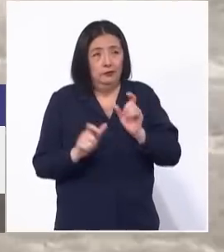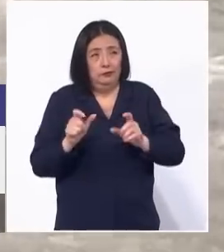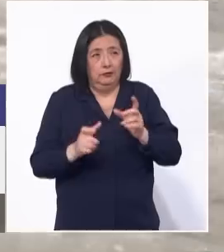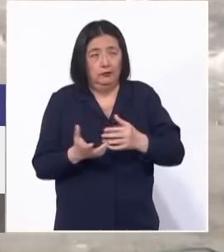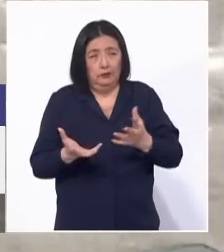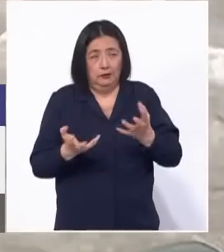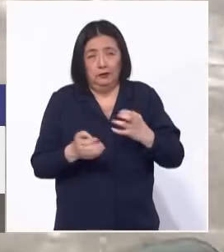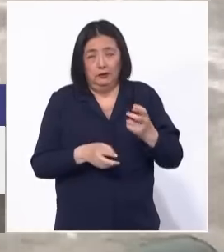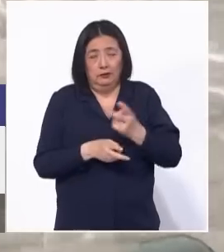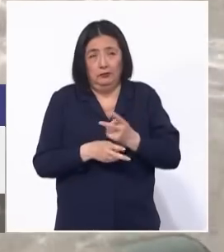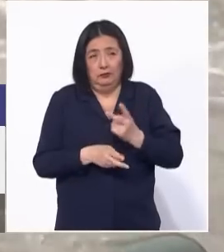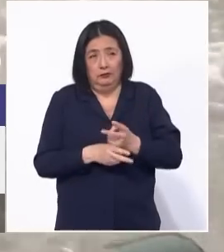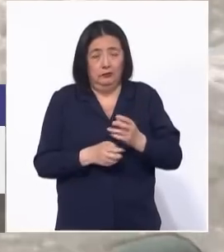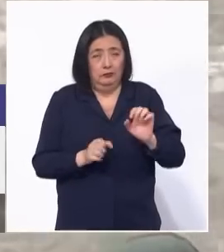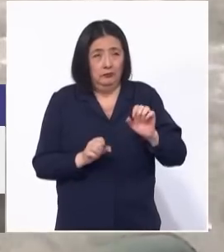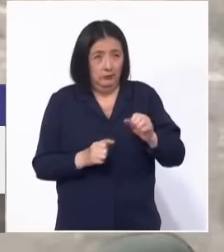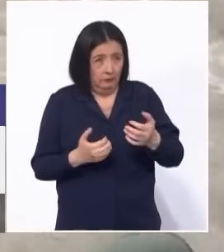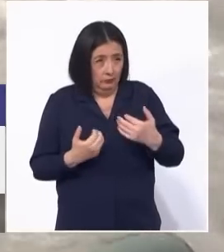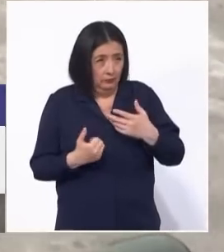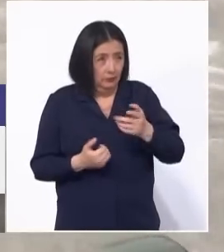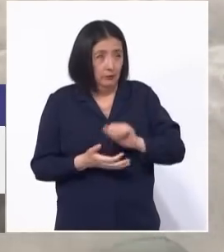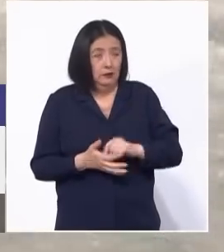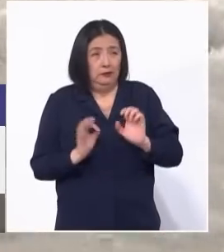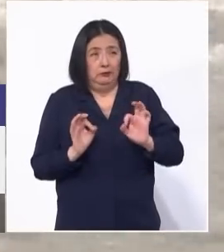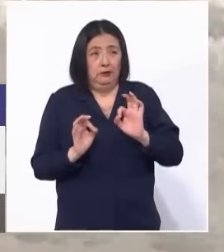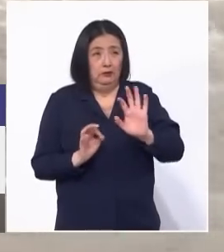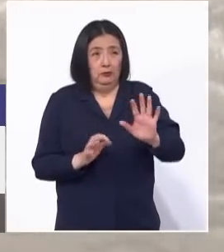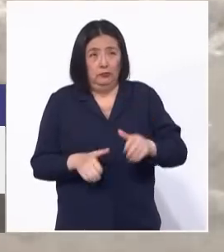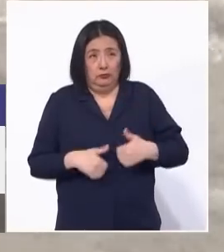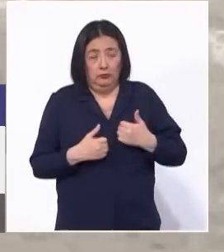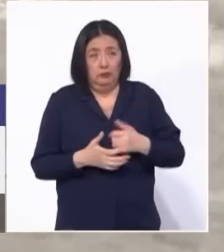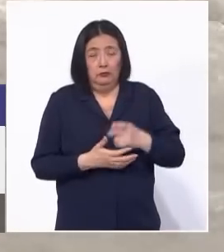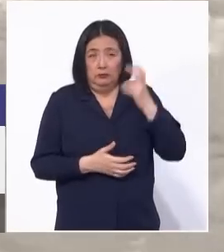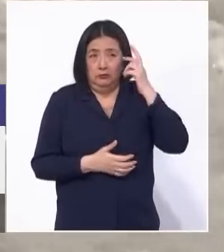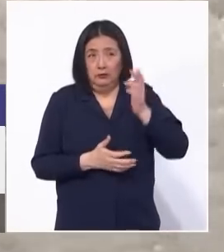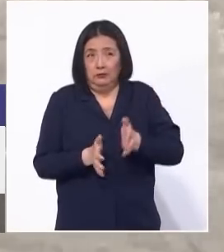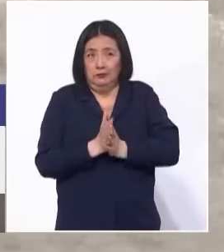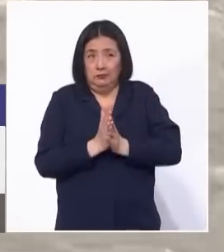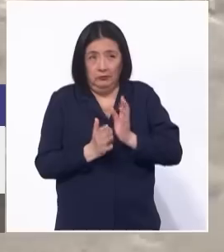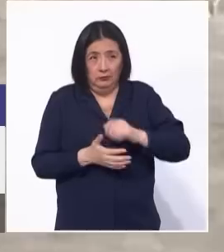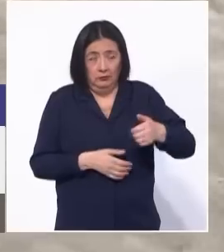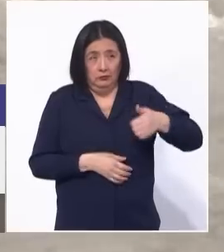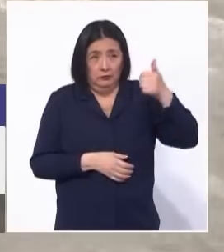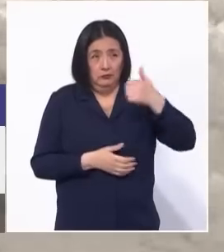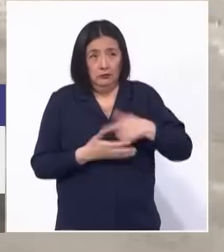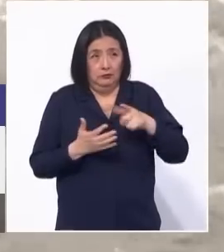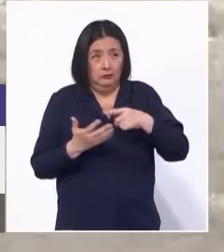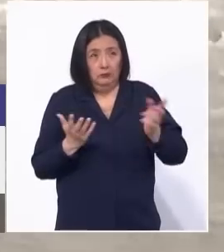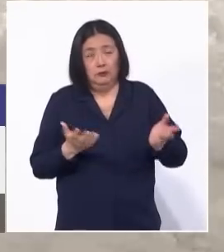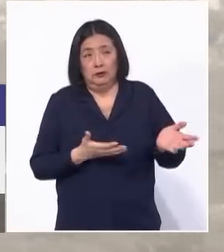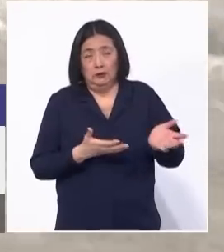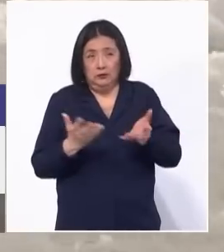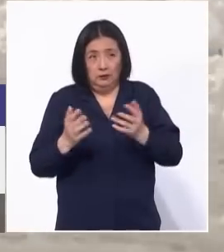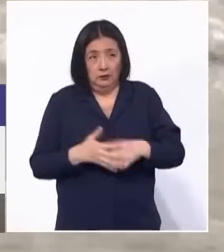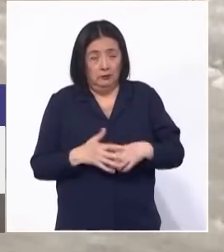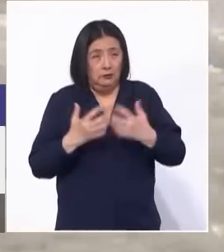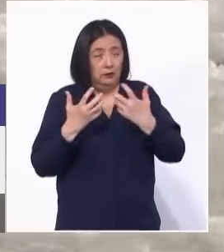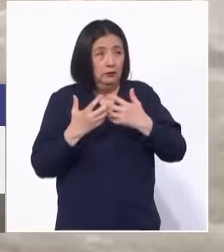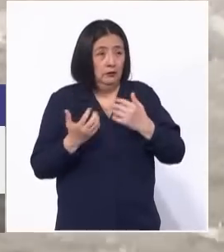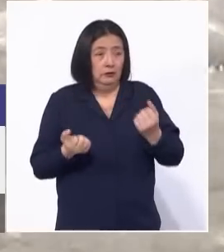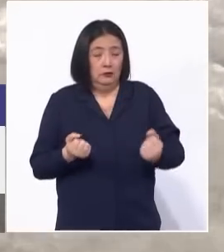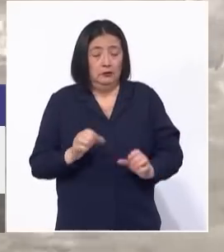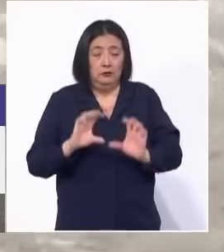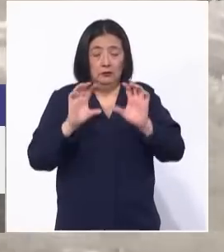personas que quieren cuidar lo que tienen. Está exponiendo su vida, por eso una invocación a las autoridades a que puedan llevar toda la maquinaria que nos anunciaron